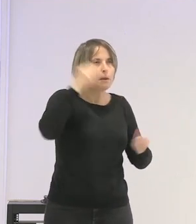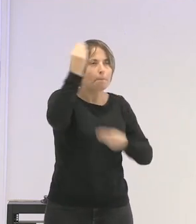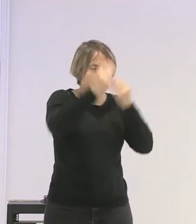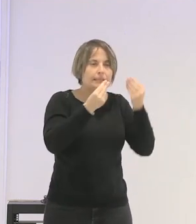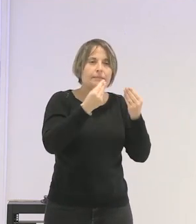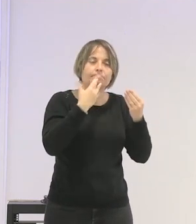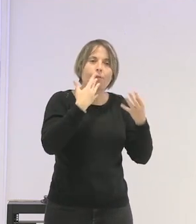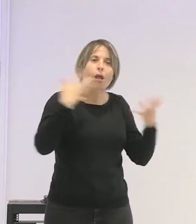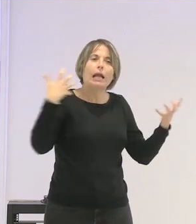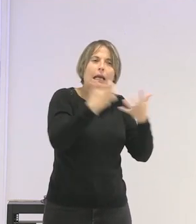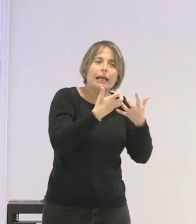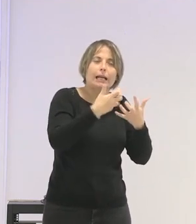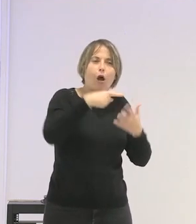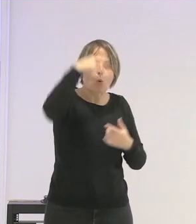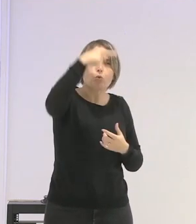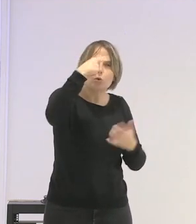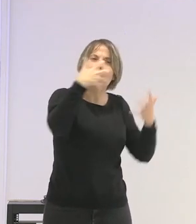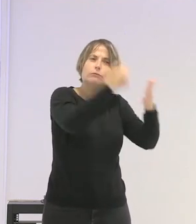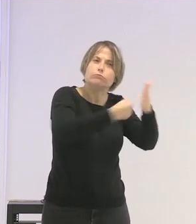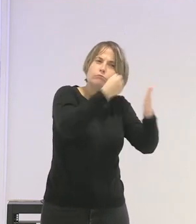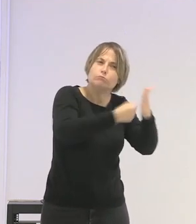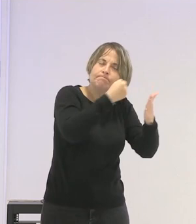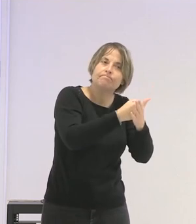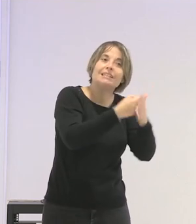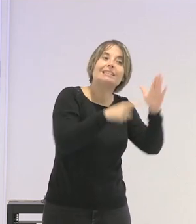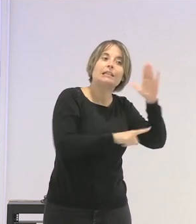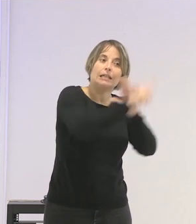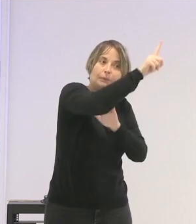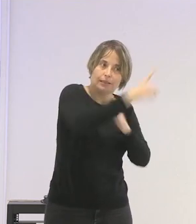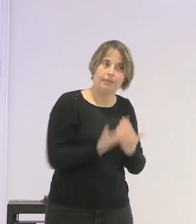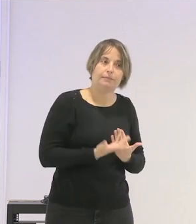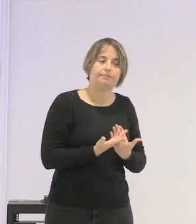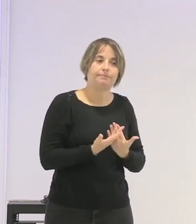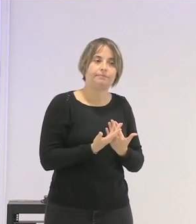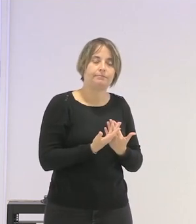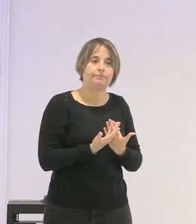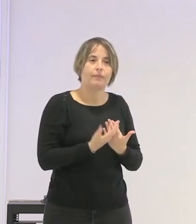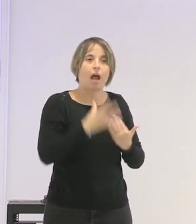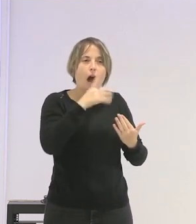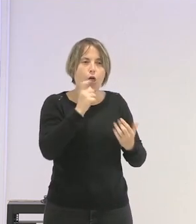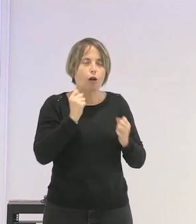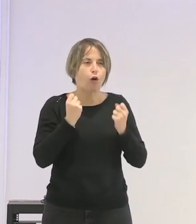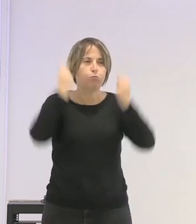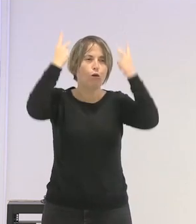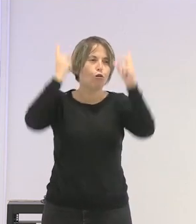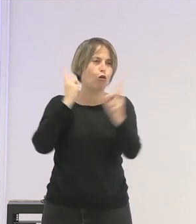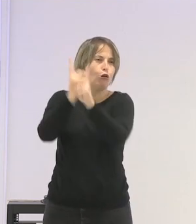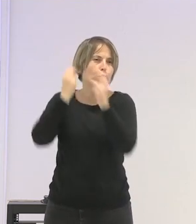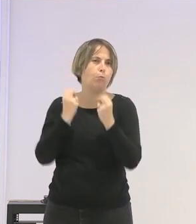las guerras culturales, bueno, igual hay que darlas, pero hay que darlas si vamos a avanzar, porque estás reaccionando todo el rato a lo que ellos